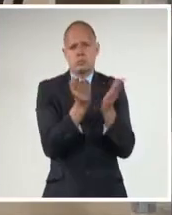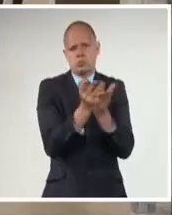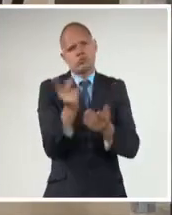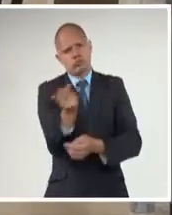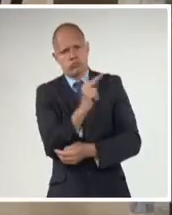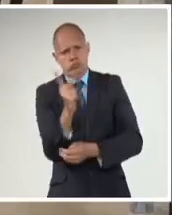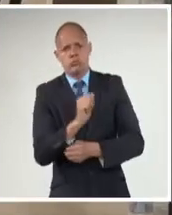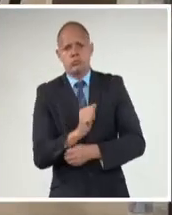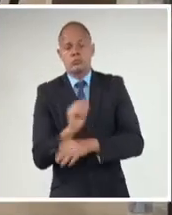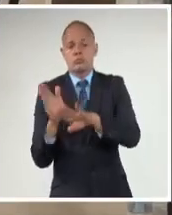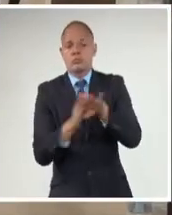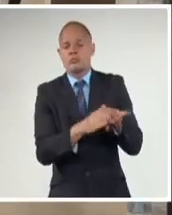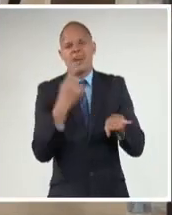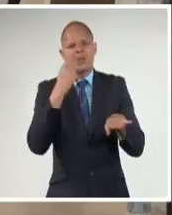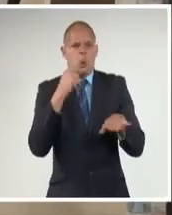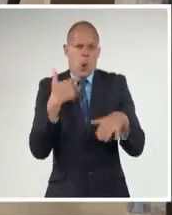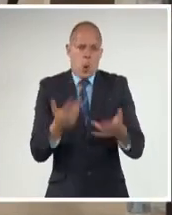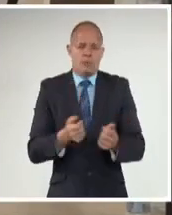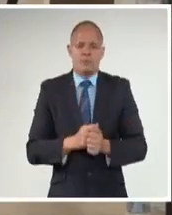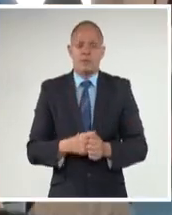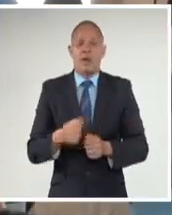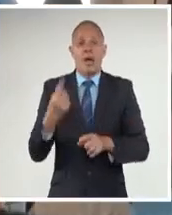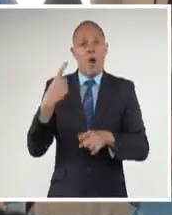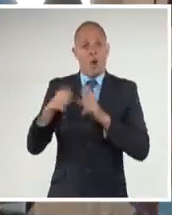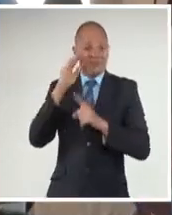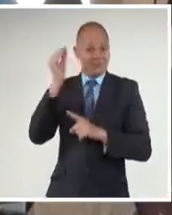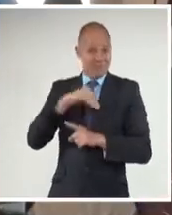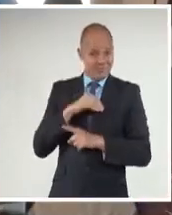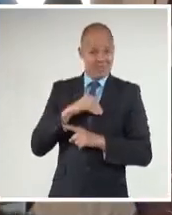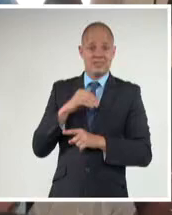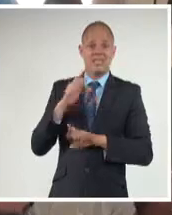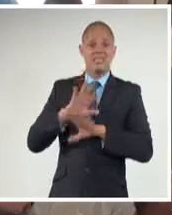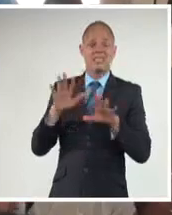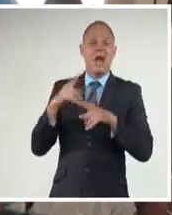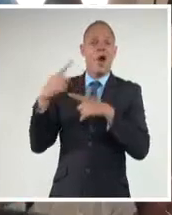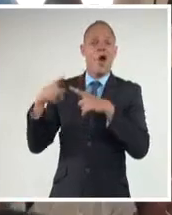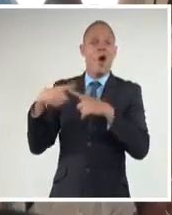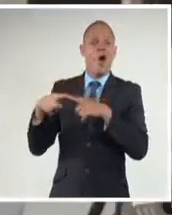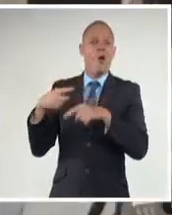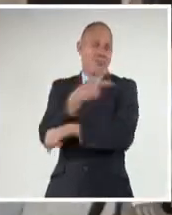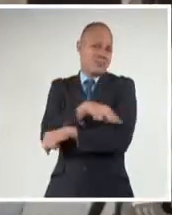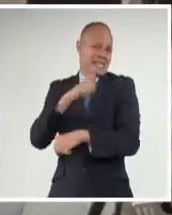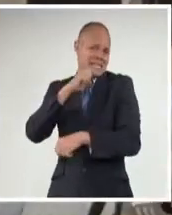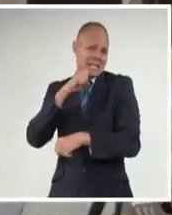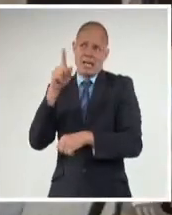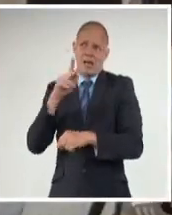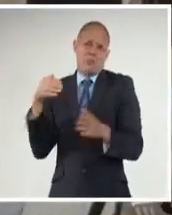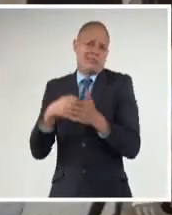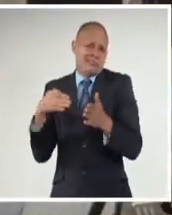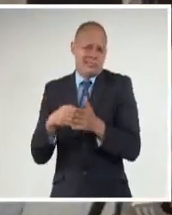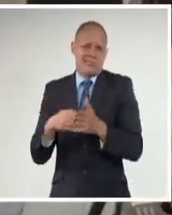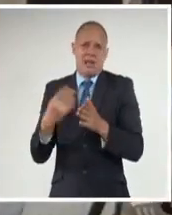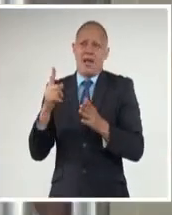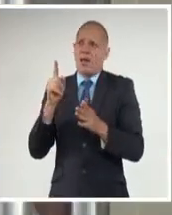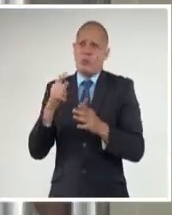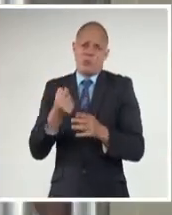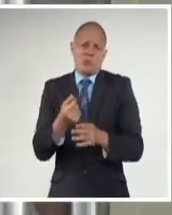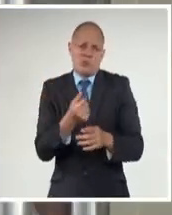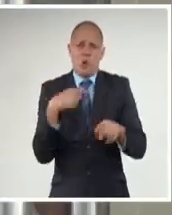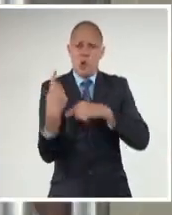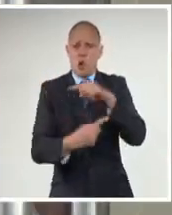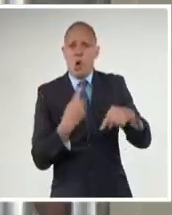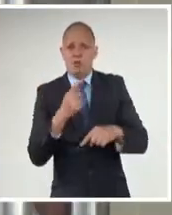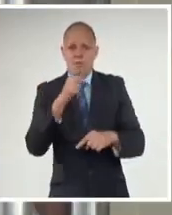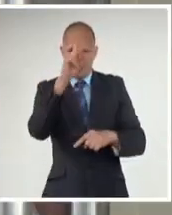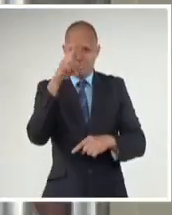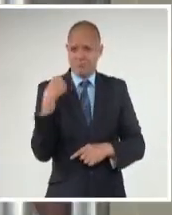las campañas de descrédito en redes digitales al personal médico cubano, se pronunciaron los futuros profesionales de la salud. Y